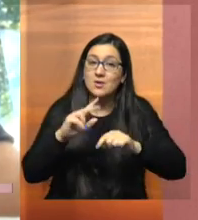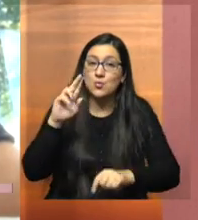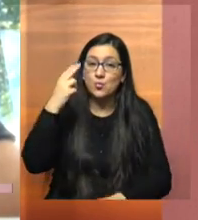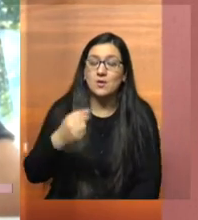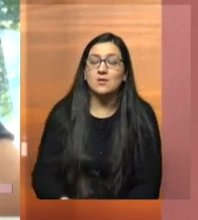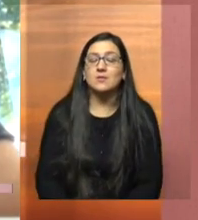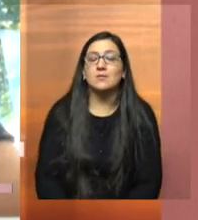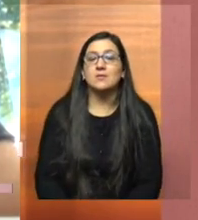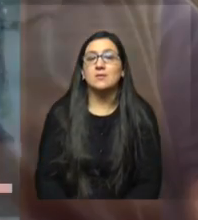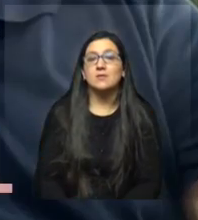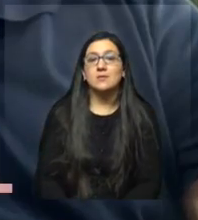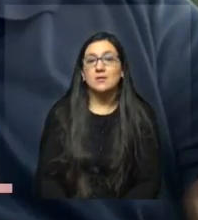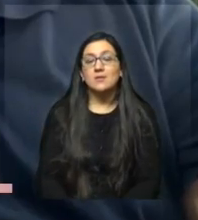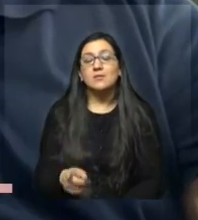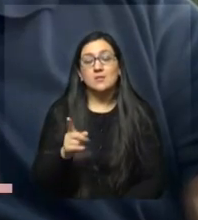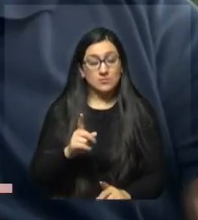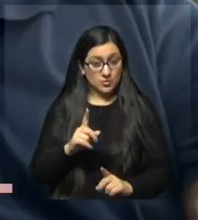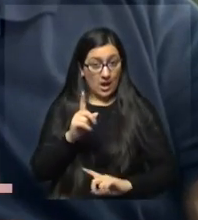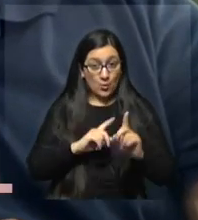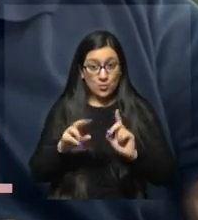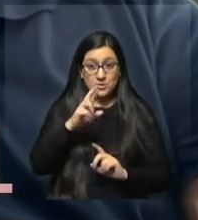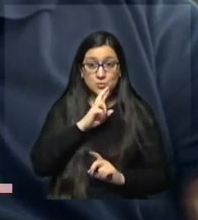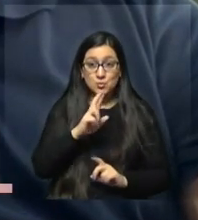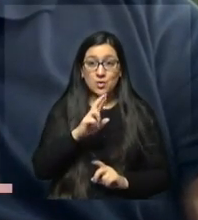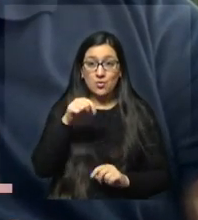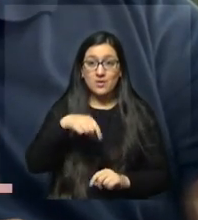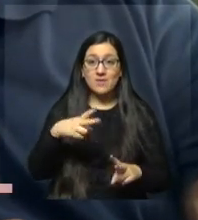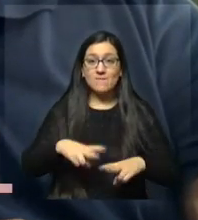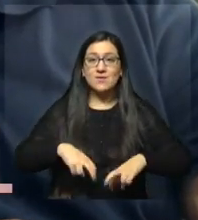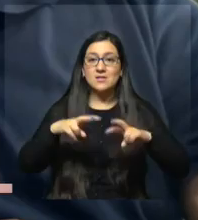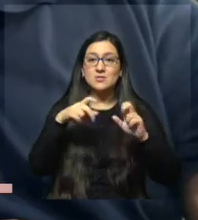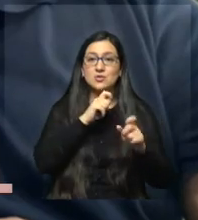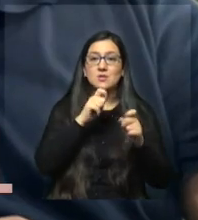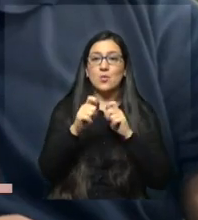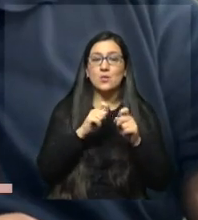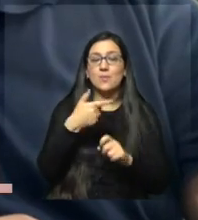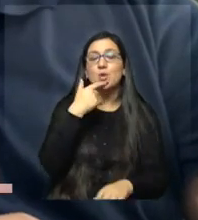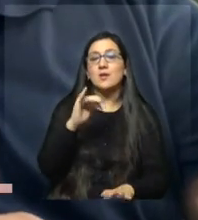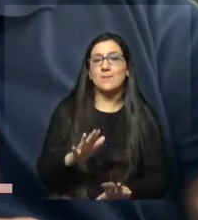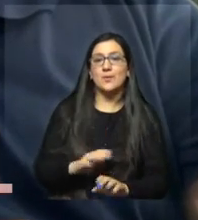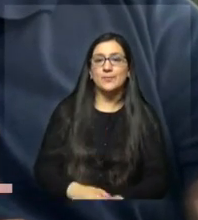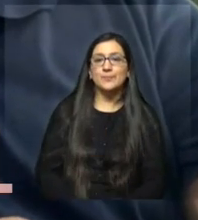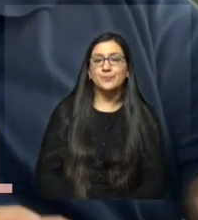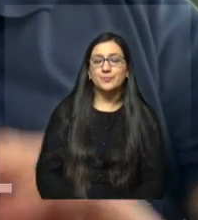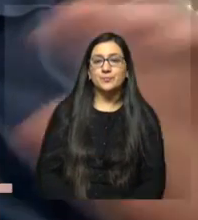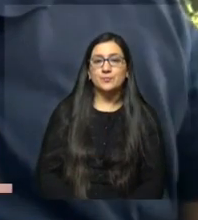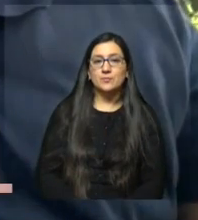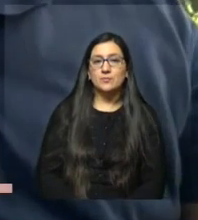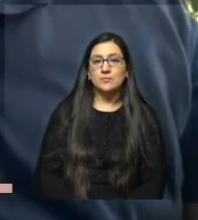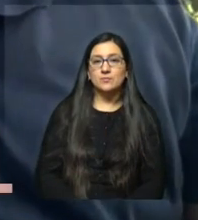algún resultado concreto de esta investigación, de esta encuesta? Como, por ejemplo, Gabriel,